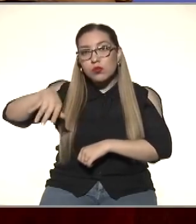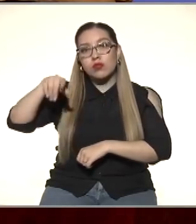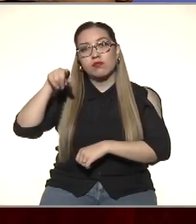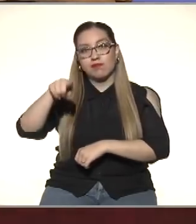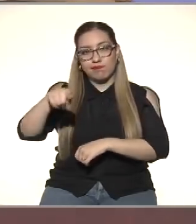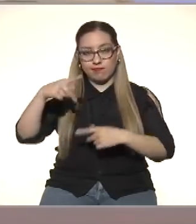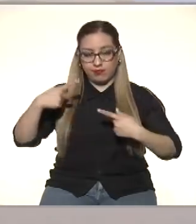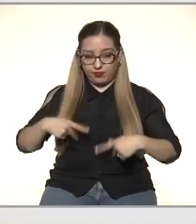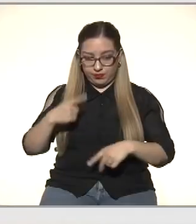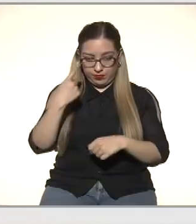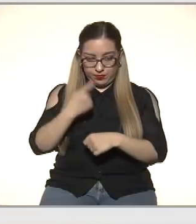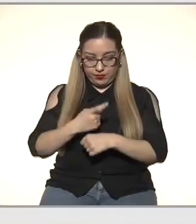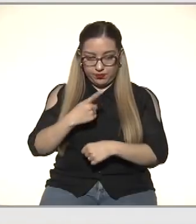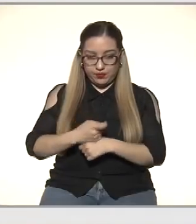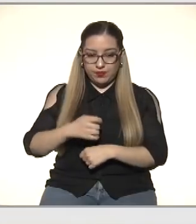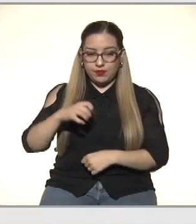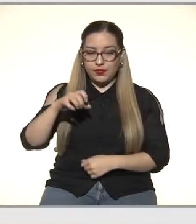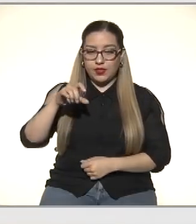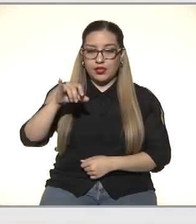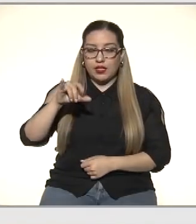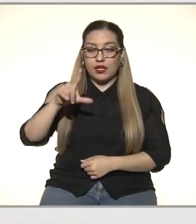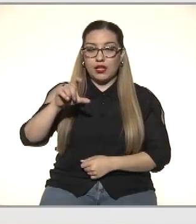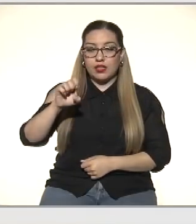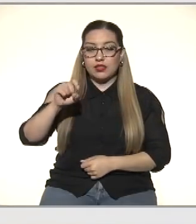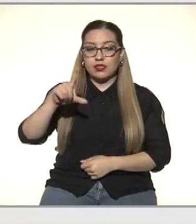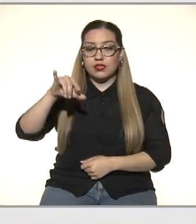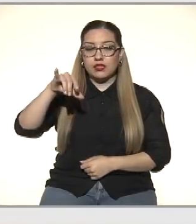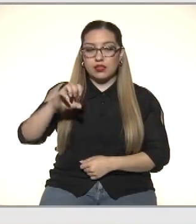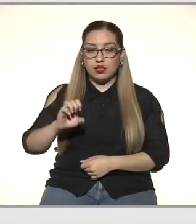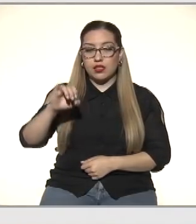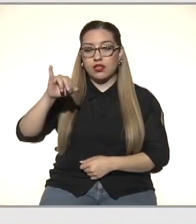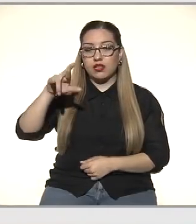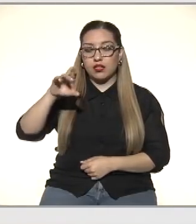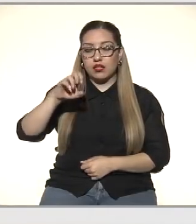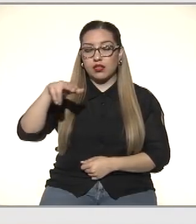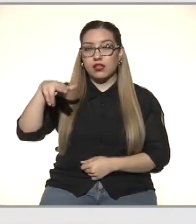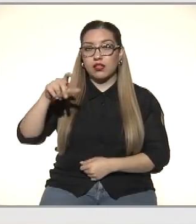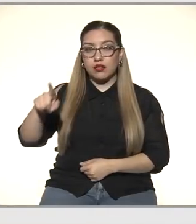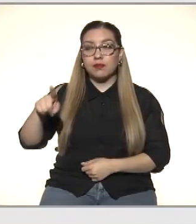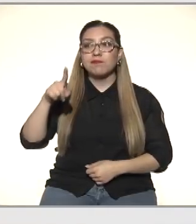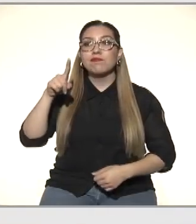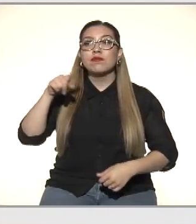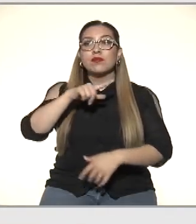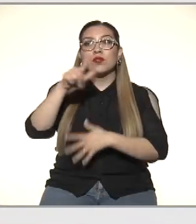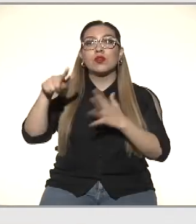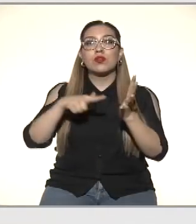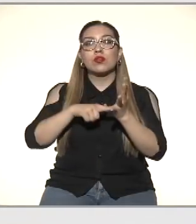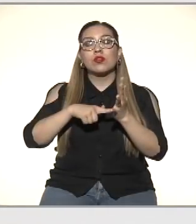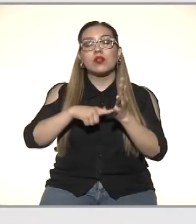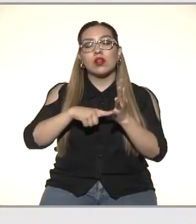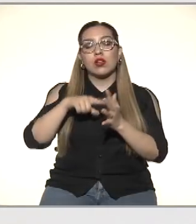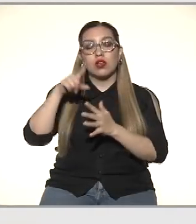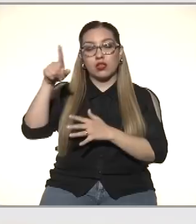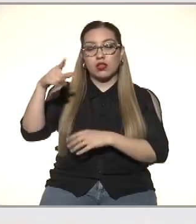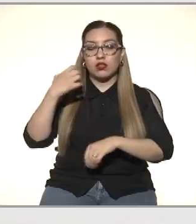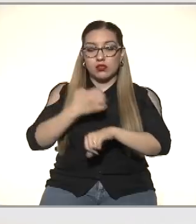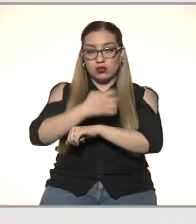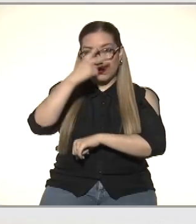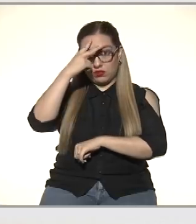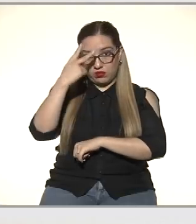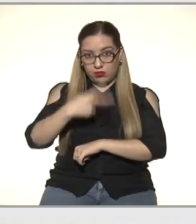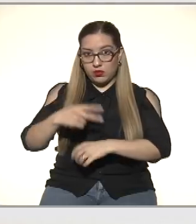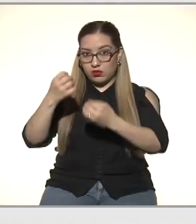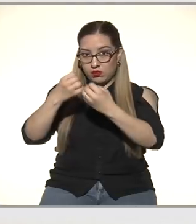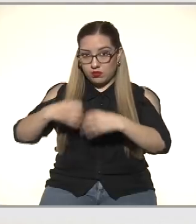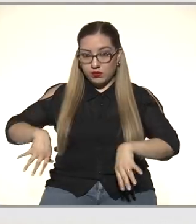Gamboa. Ella fue vista por última vez en el municipio de Calimaya, en el Estado de México, el 18 de enero de 2022. En este